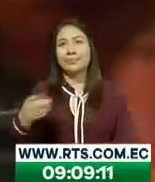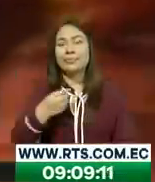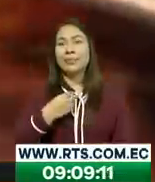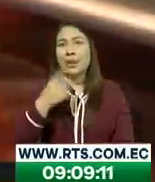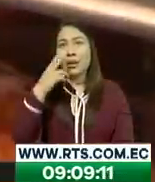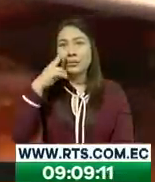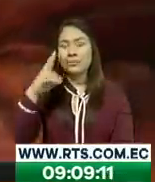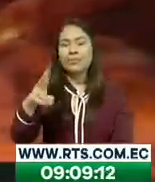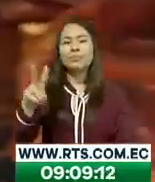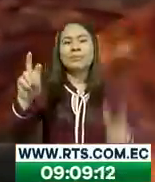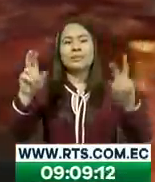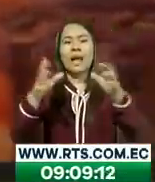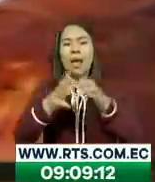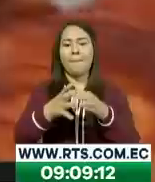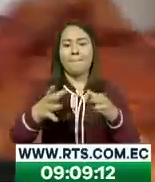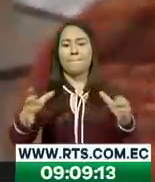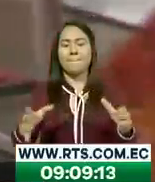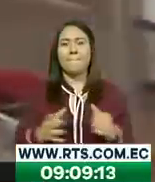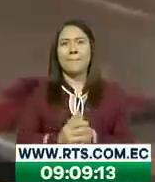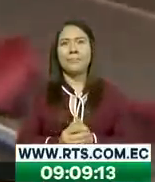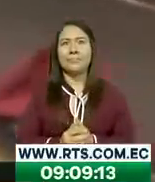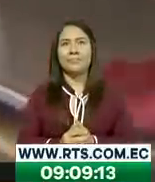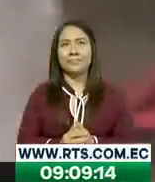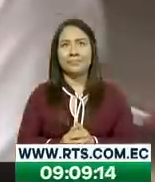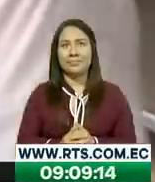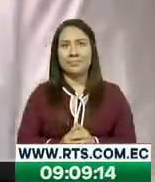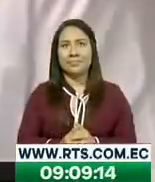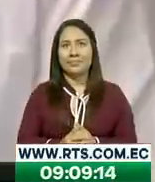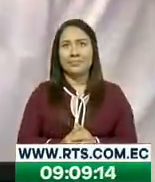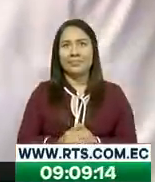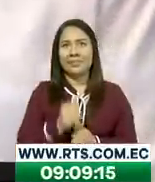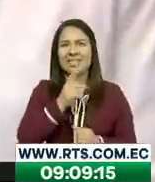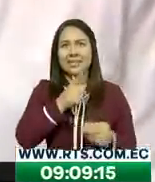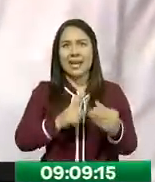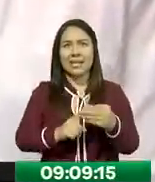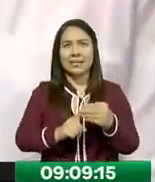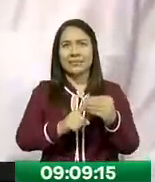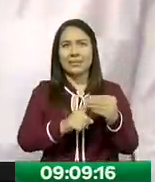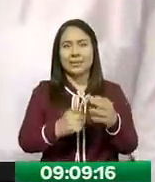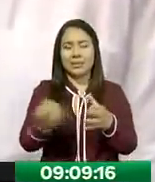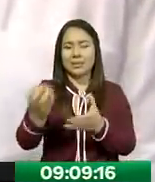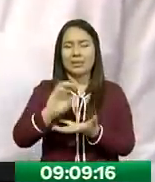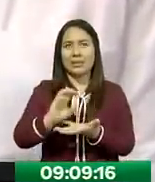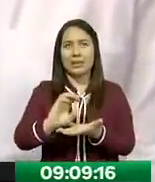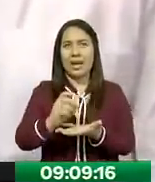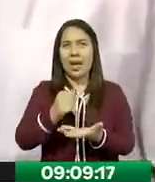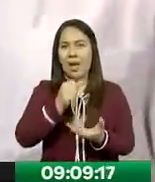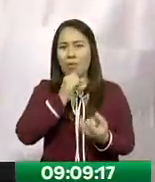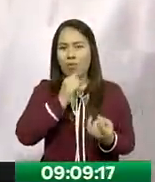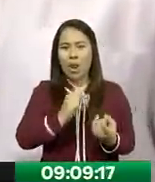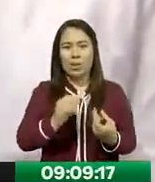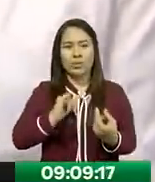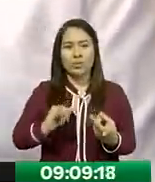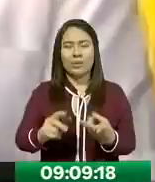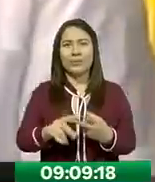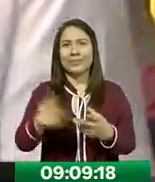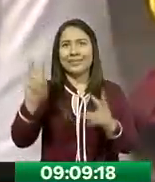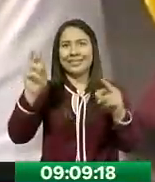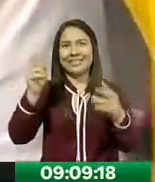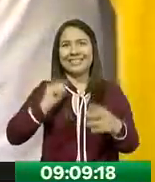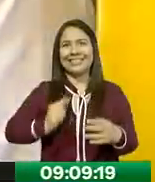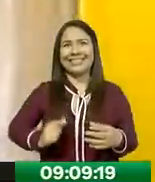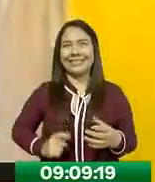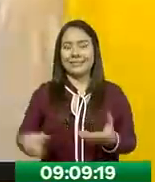Sus piernitas, ¿qué sabor tienen? No sé, lo preparan de una manera diferente. Tiene el aliño de la abuela, el aliño de la suegra. ¿Qué tiene que lo